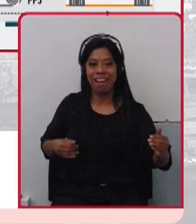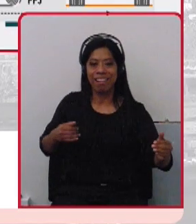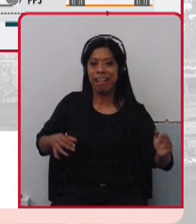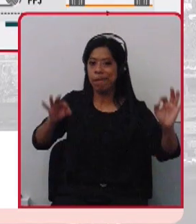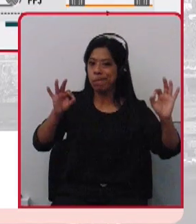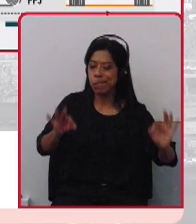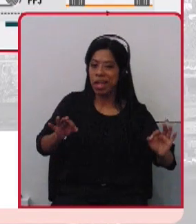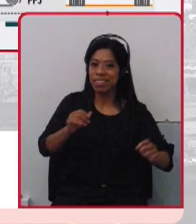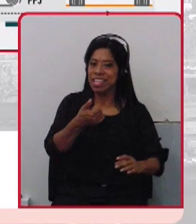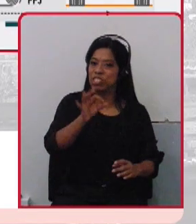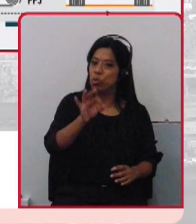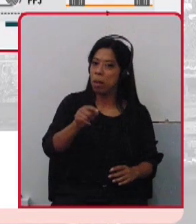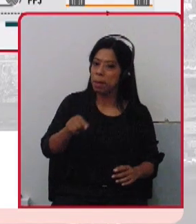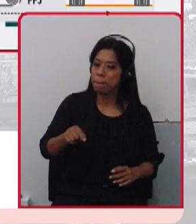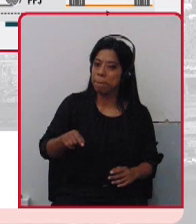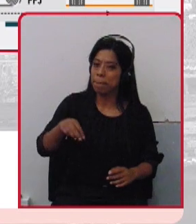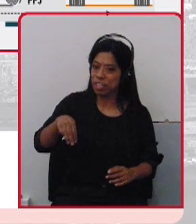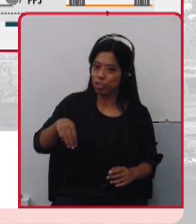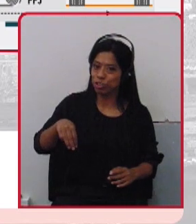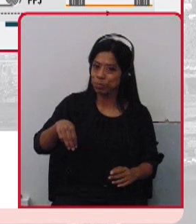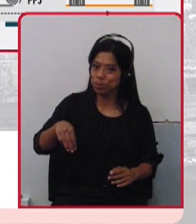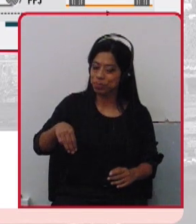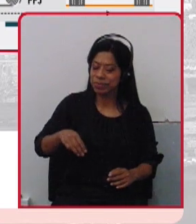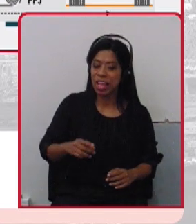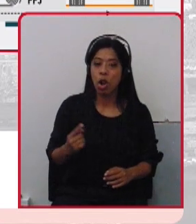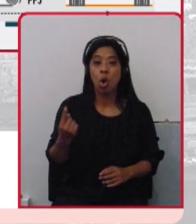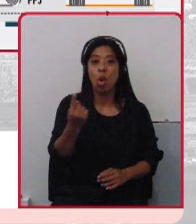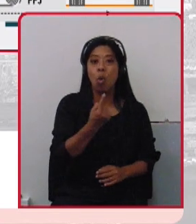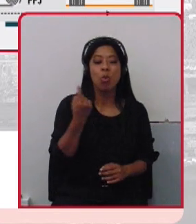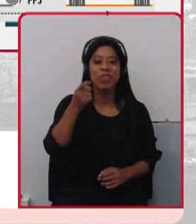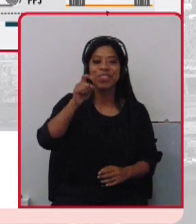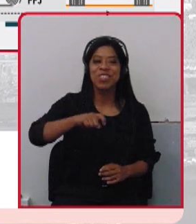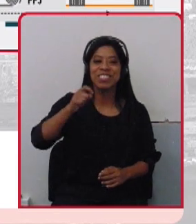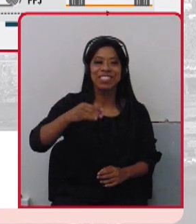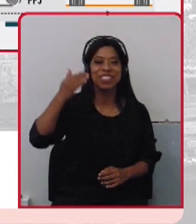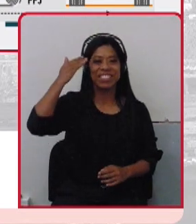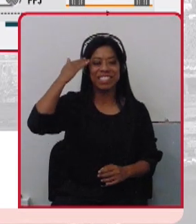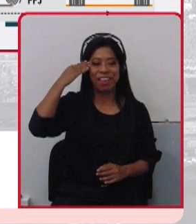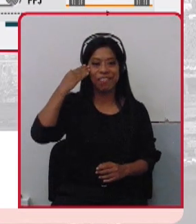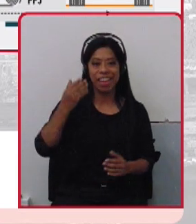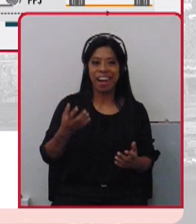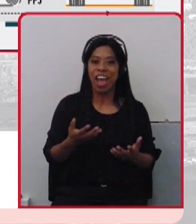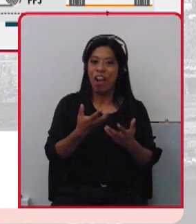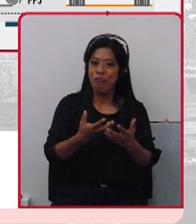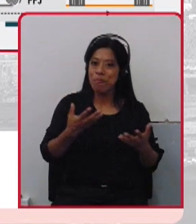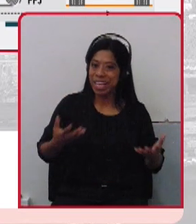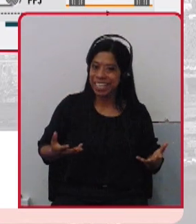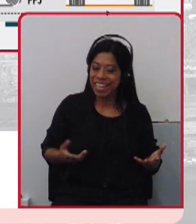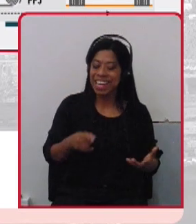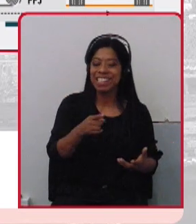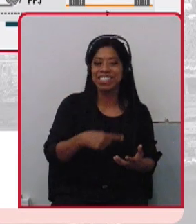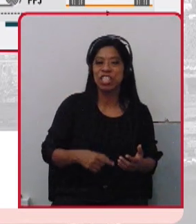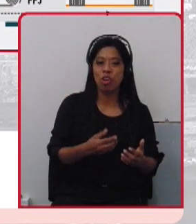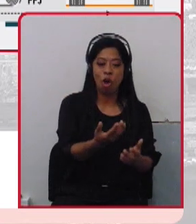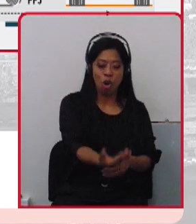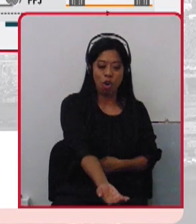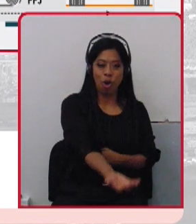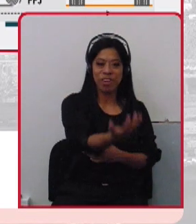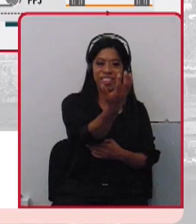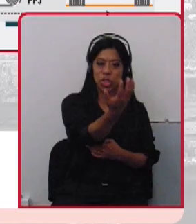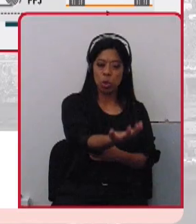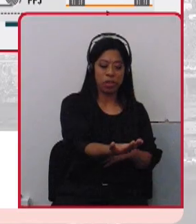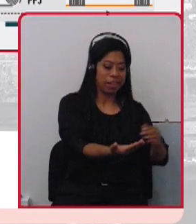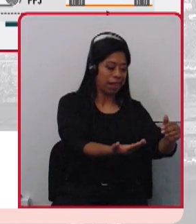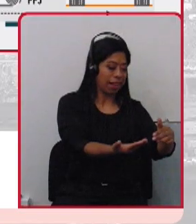que es de 19 metros. Lo único que yo necesito conocer de los equipos es la longitud de la pala desde el centro